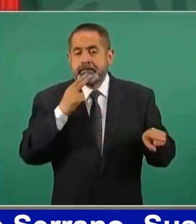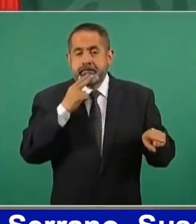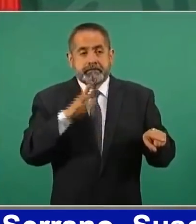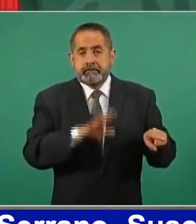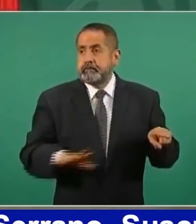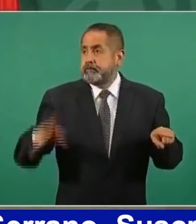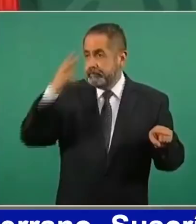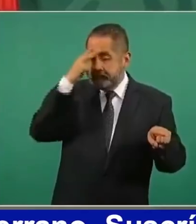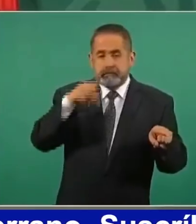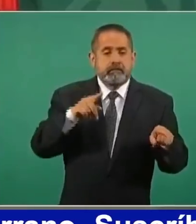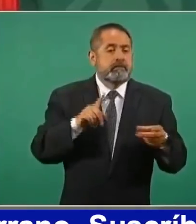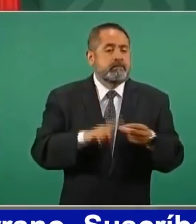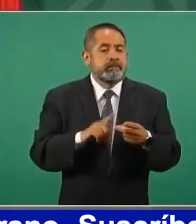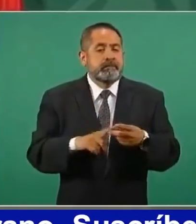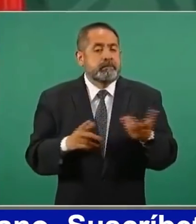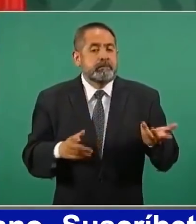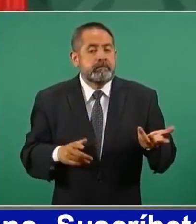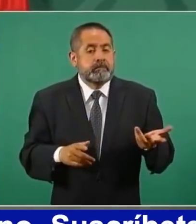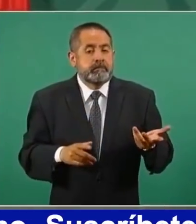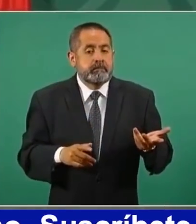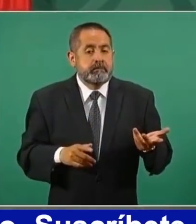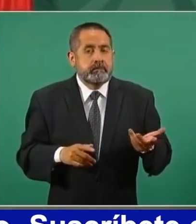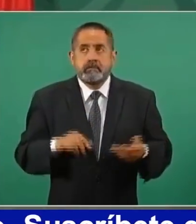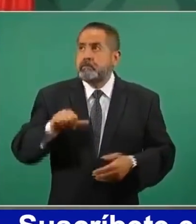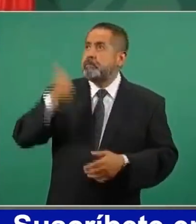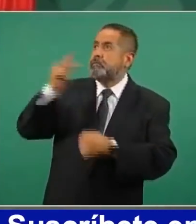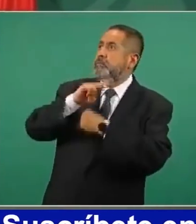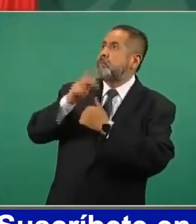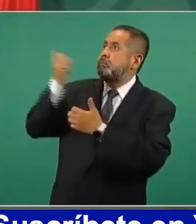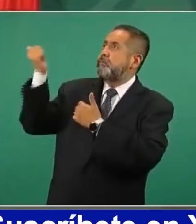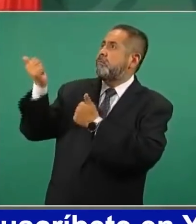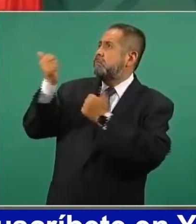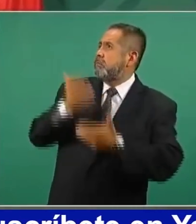en México se importan